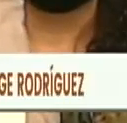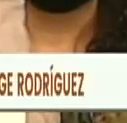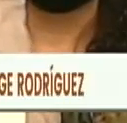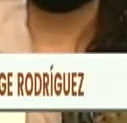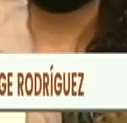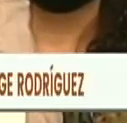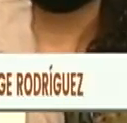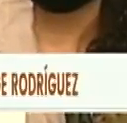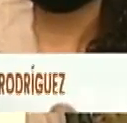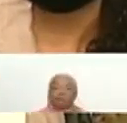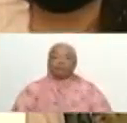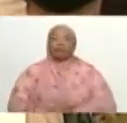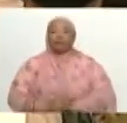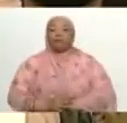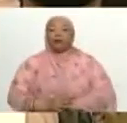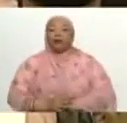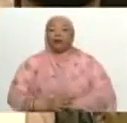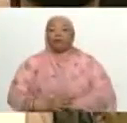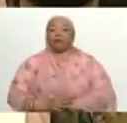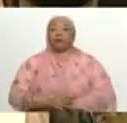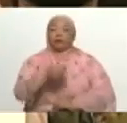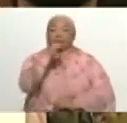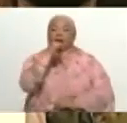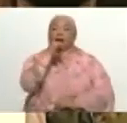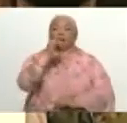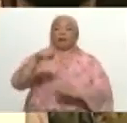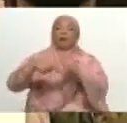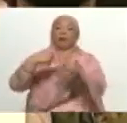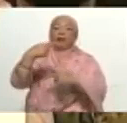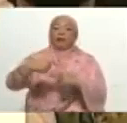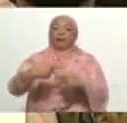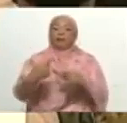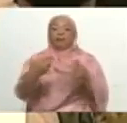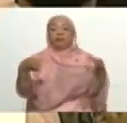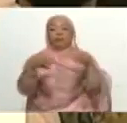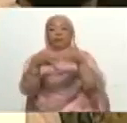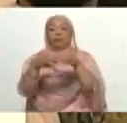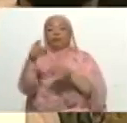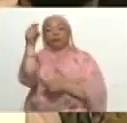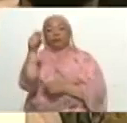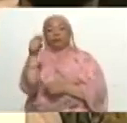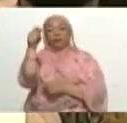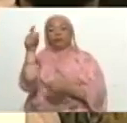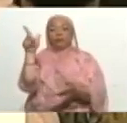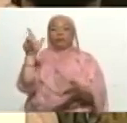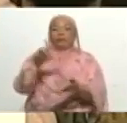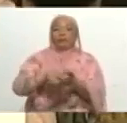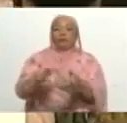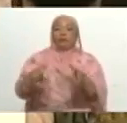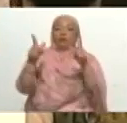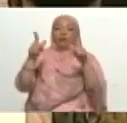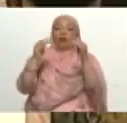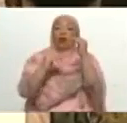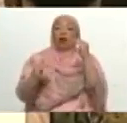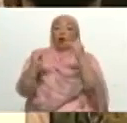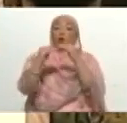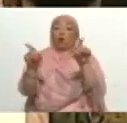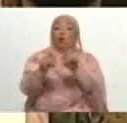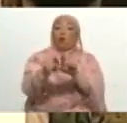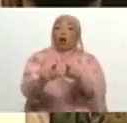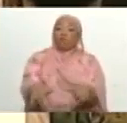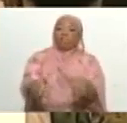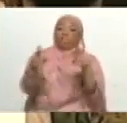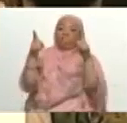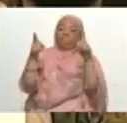adicionales. Se presentaron ante la comisión delegada los créditos adicionales y fueron aprobados por unanimidad. En